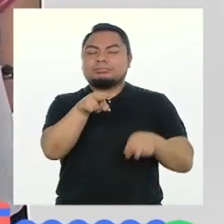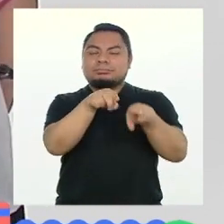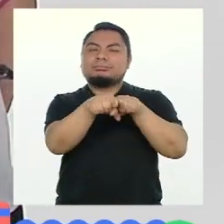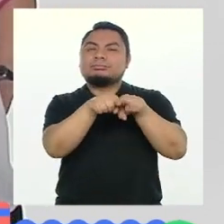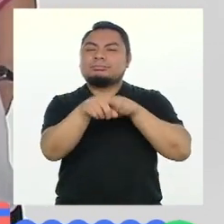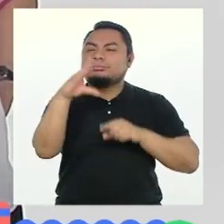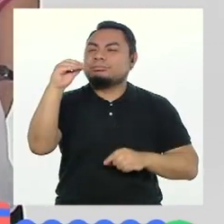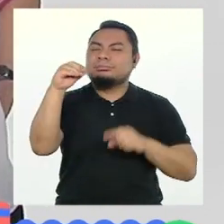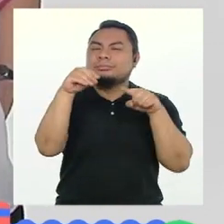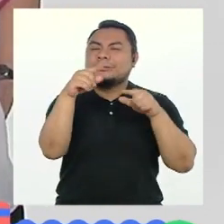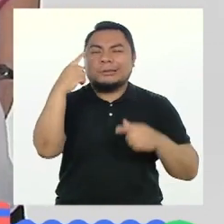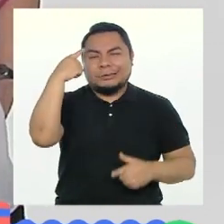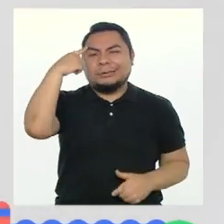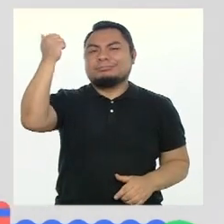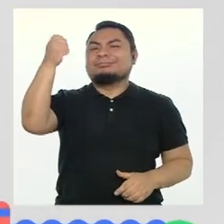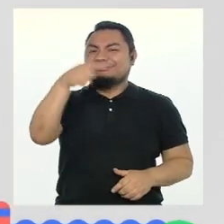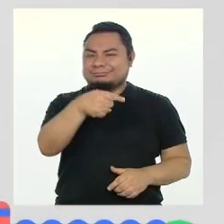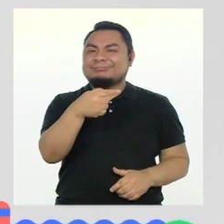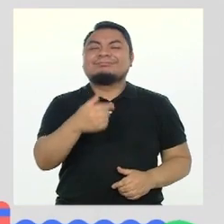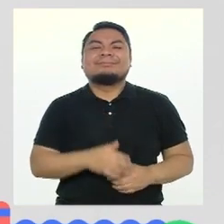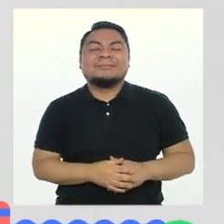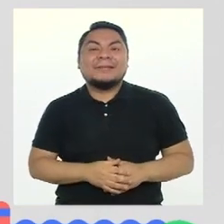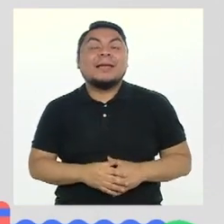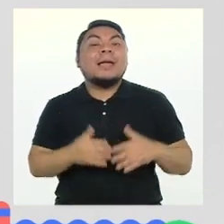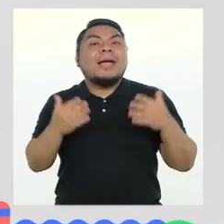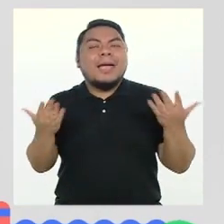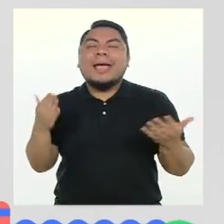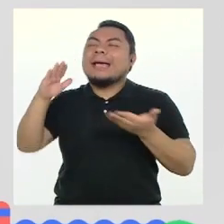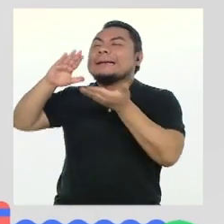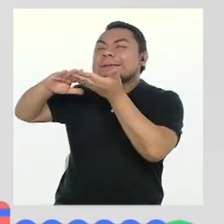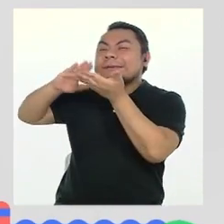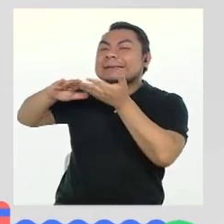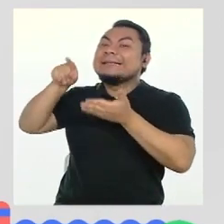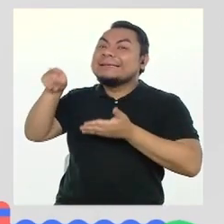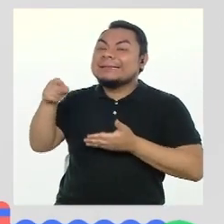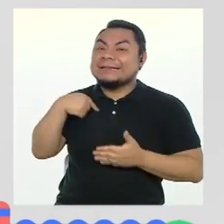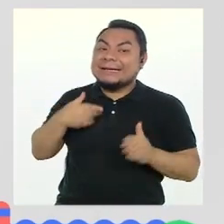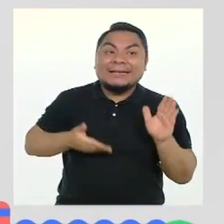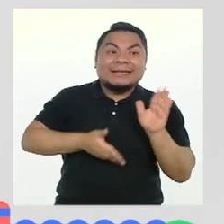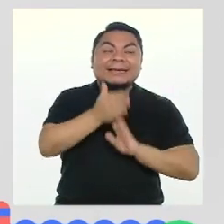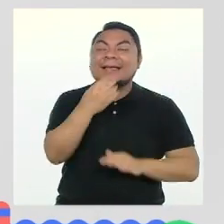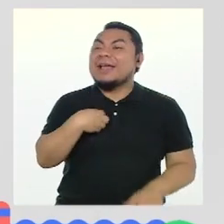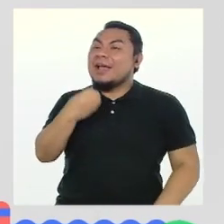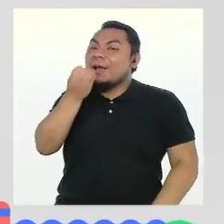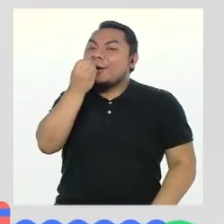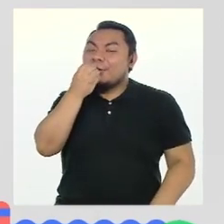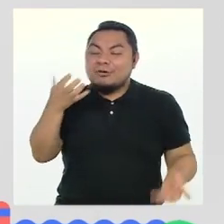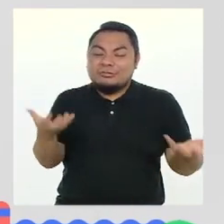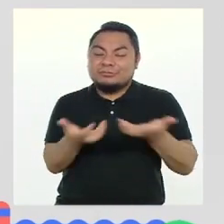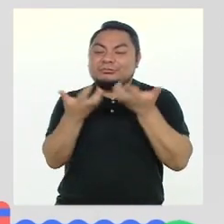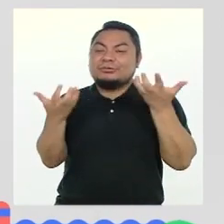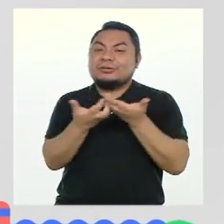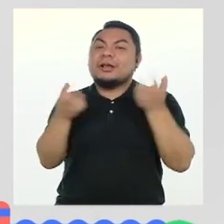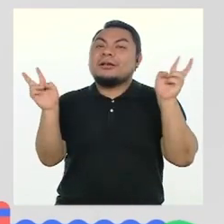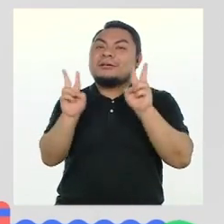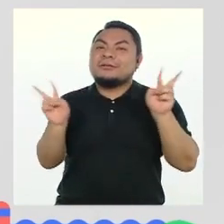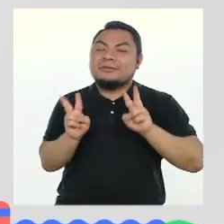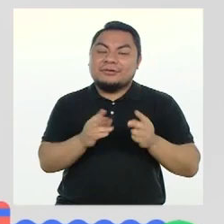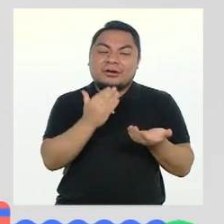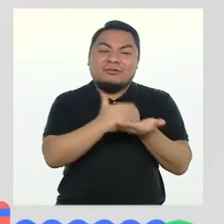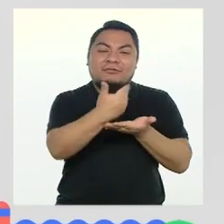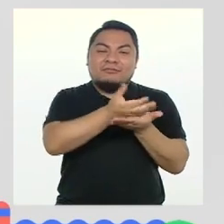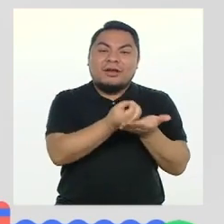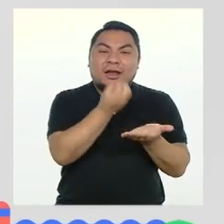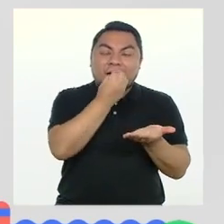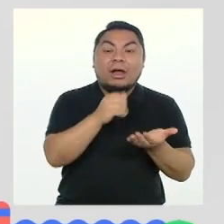calcetín muy listo. Ahora me vas a disculpar, Fatimita. Me voy a comer una ensalada con verduras crudas